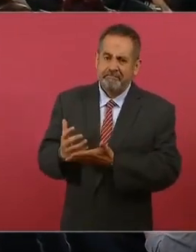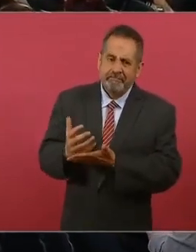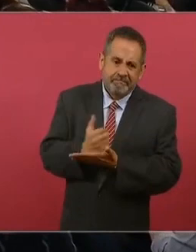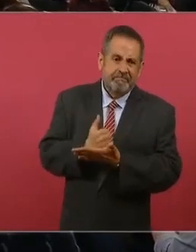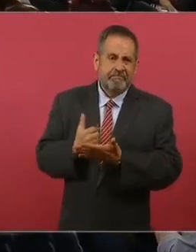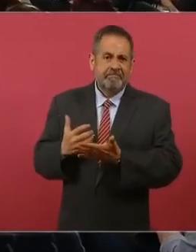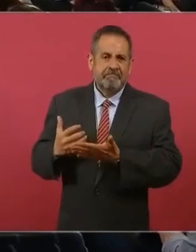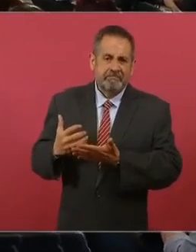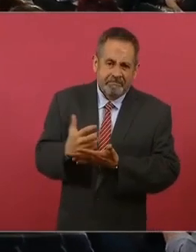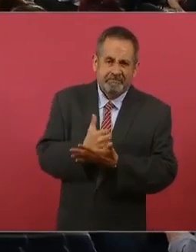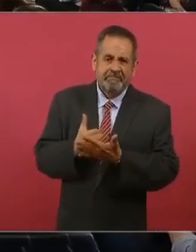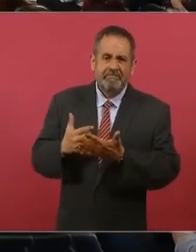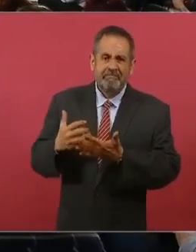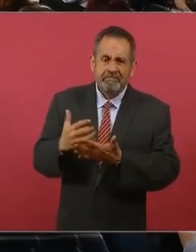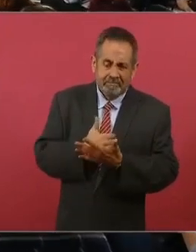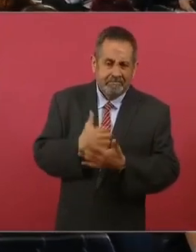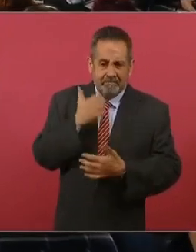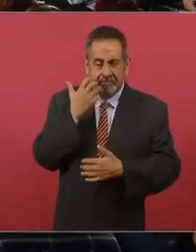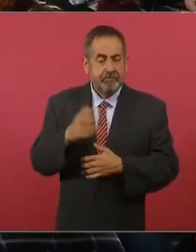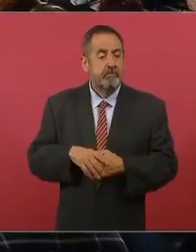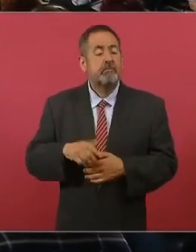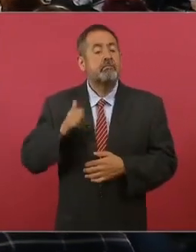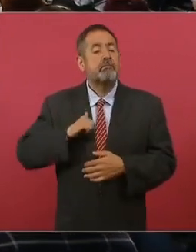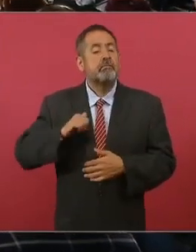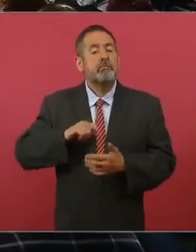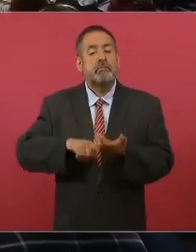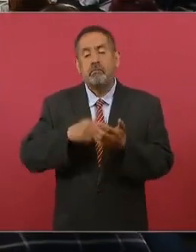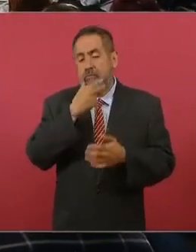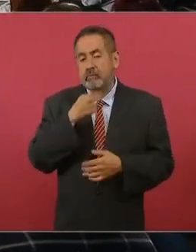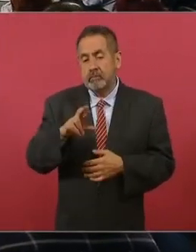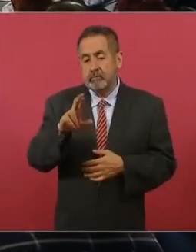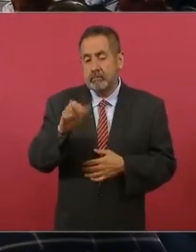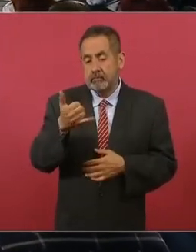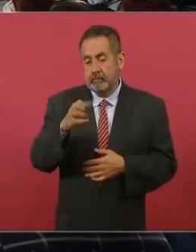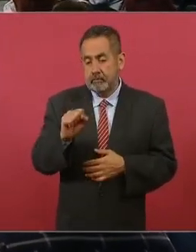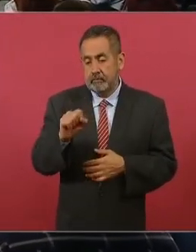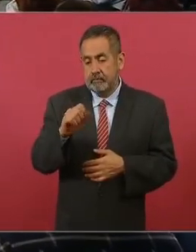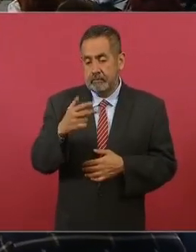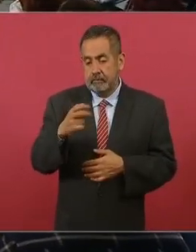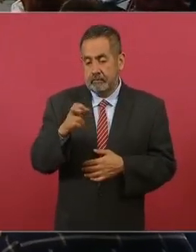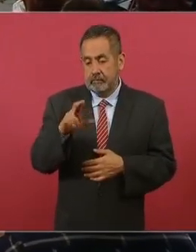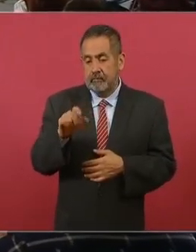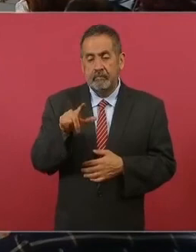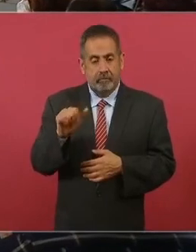Don Jesús Reyes Heroles, cuestionando